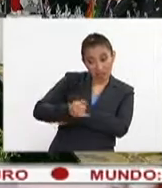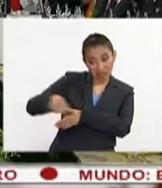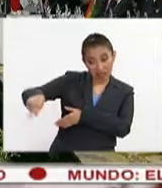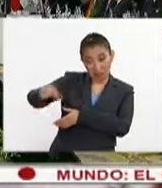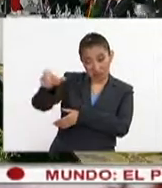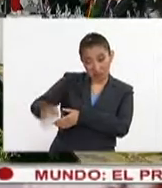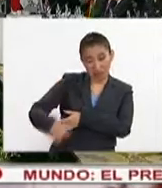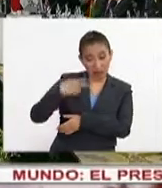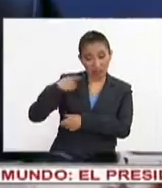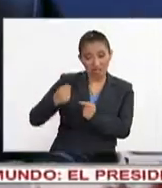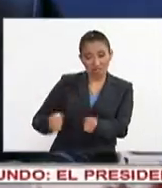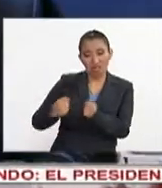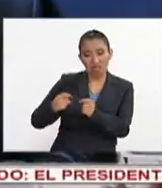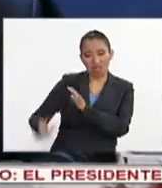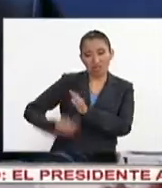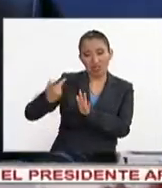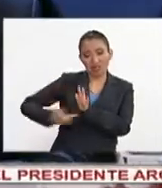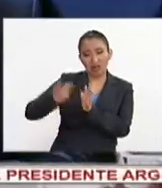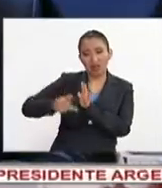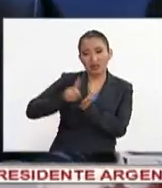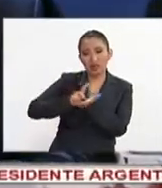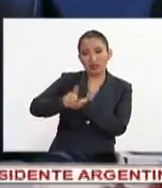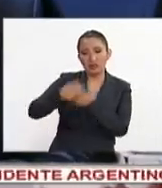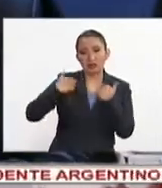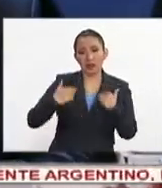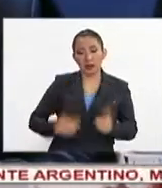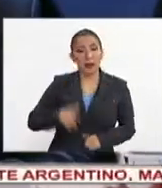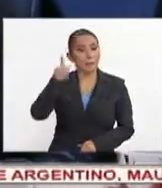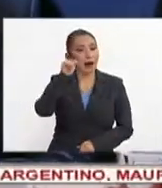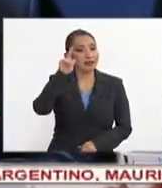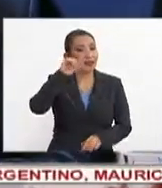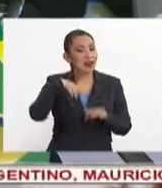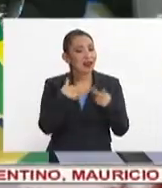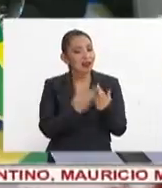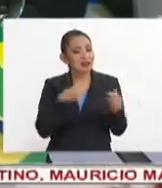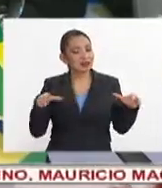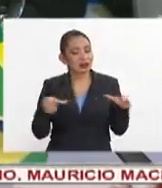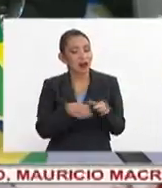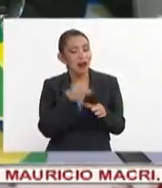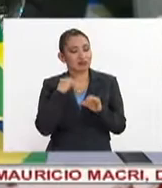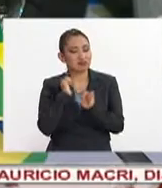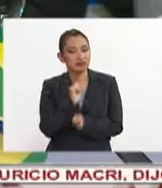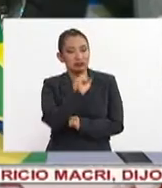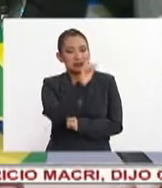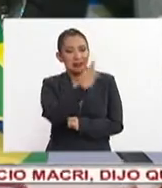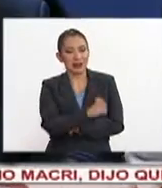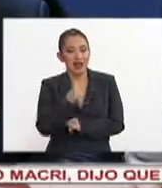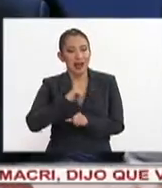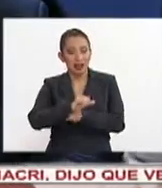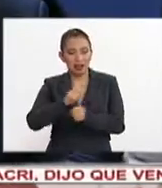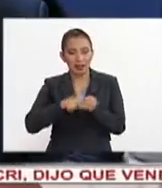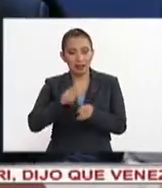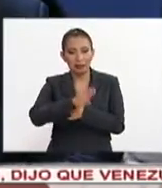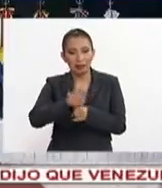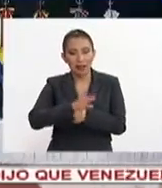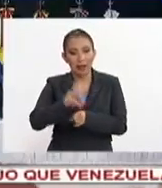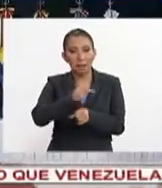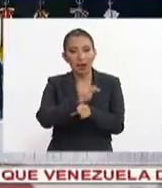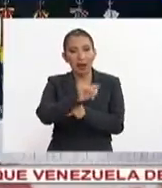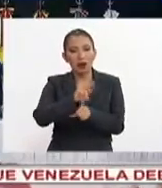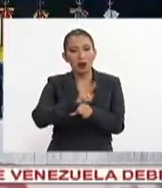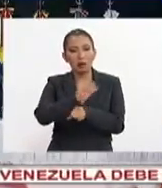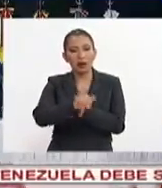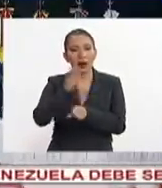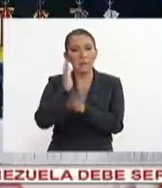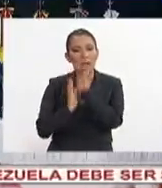dijo se violan sistemáticamente los derechos humanos. Mañana se van a reunir los ministros de Relaciones Exteriores de Argentina, Brasil, Paraguay,